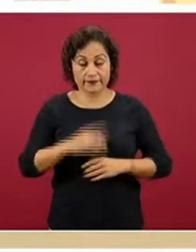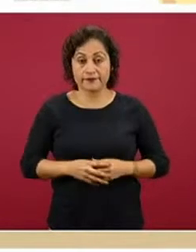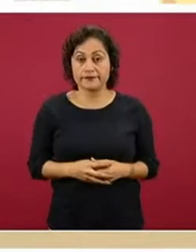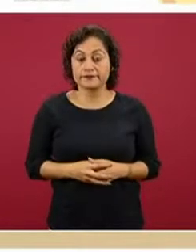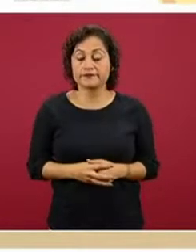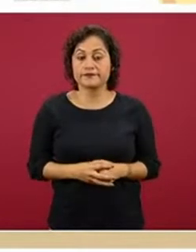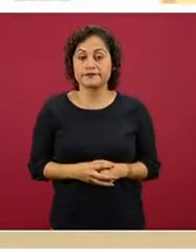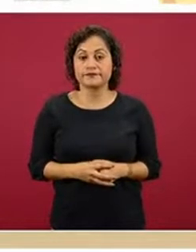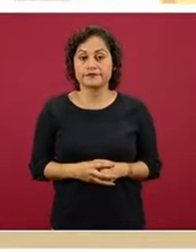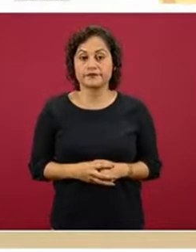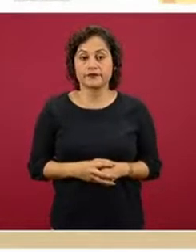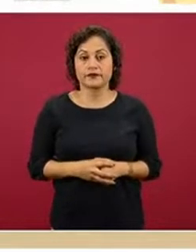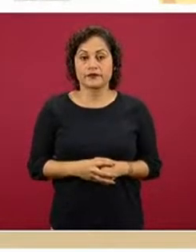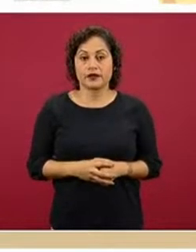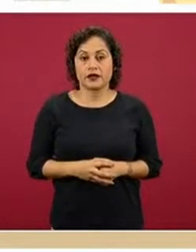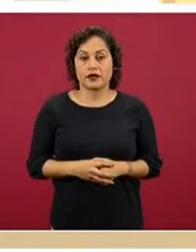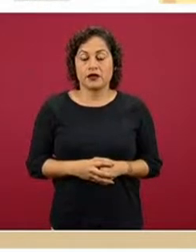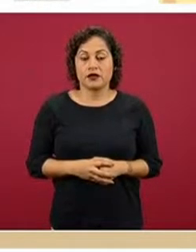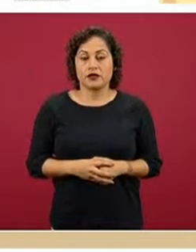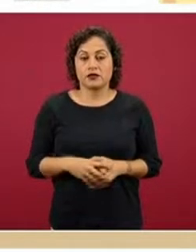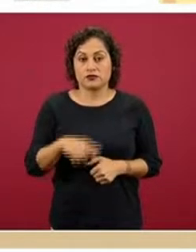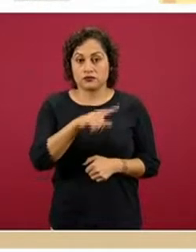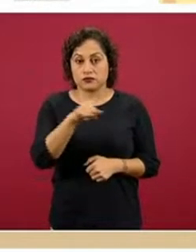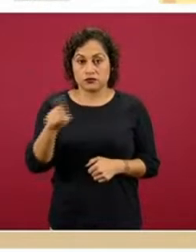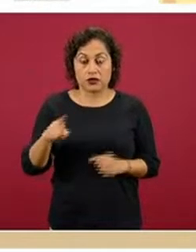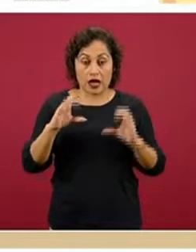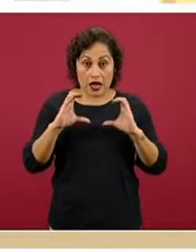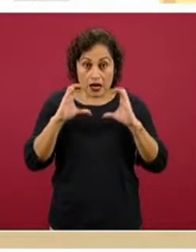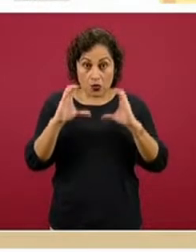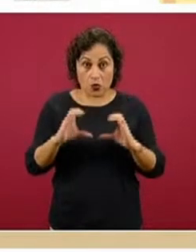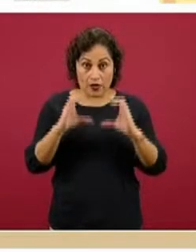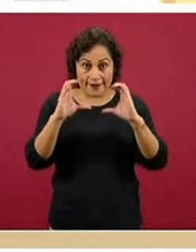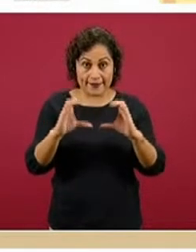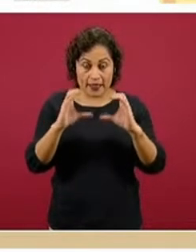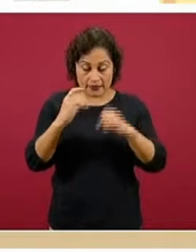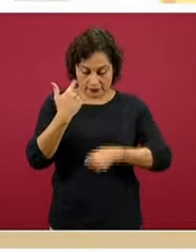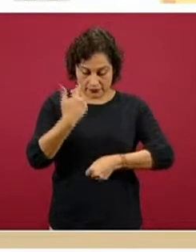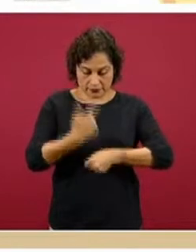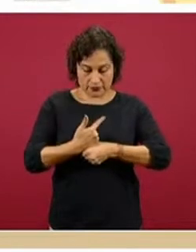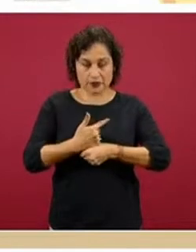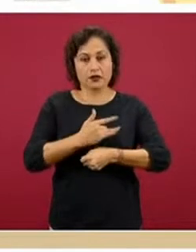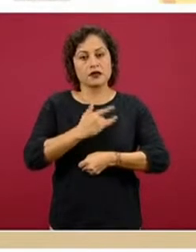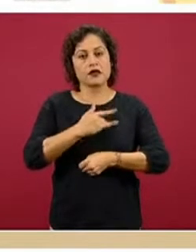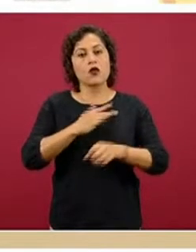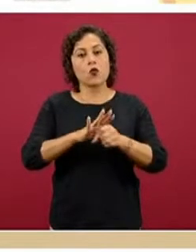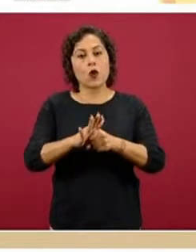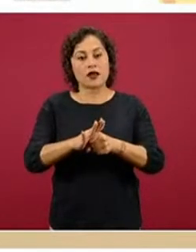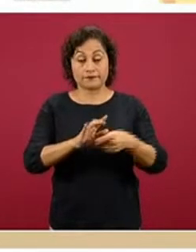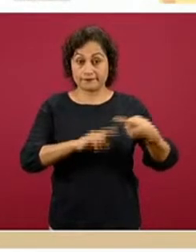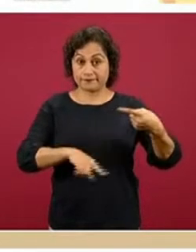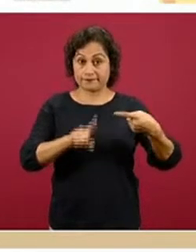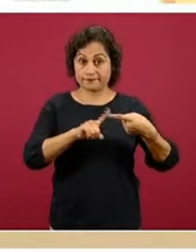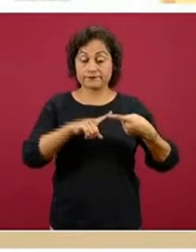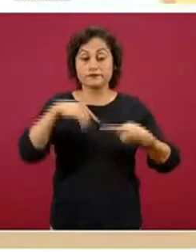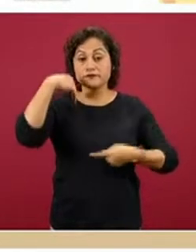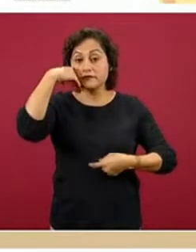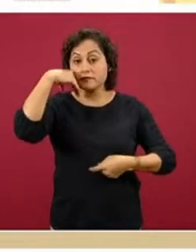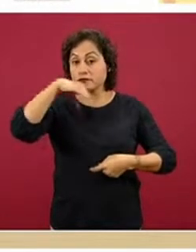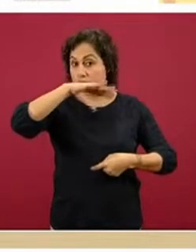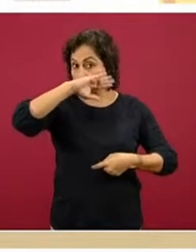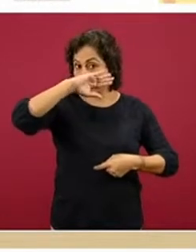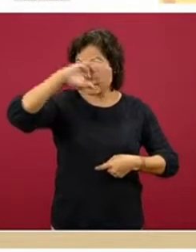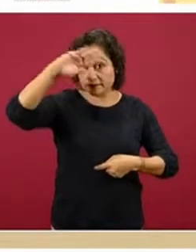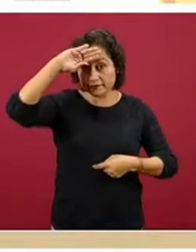primero que voy a identificar o dentro de la sintomatología que yo voy a identificar está la fiebre. Y aquí hago una